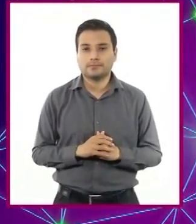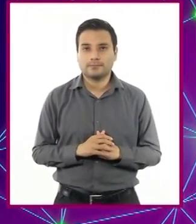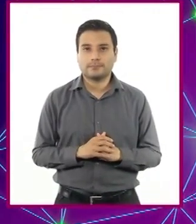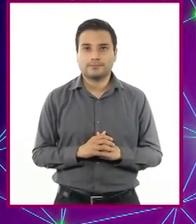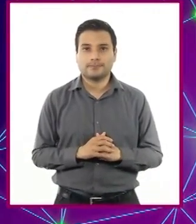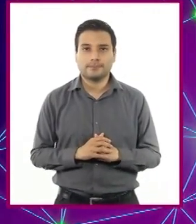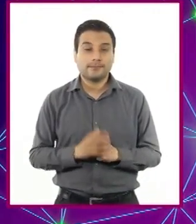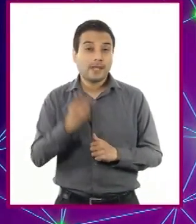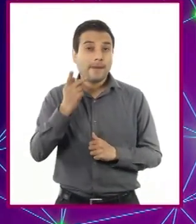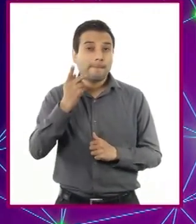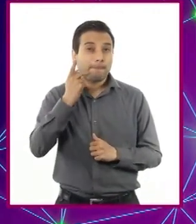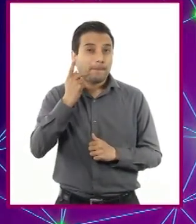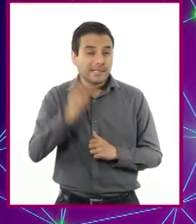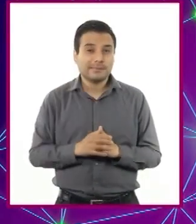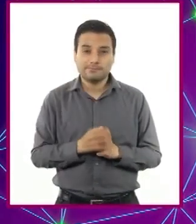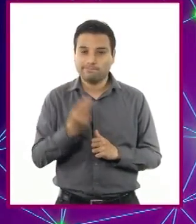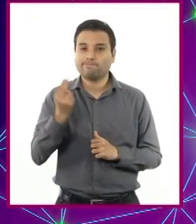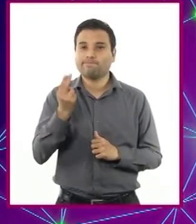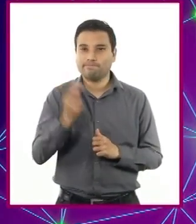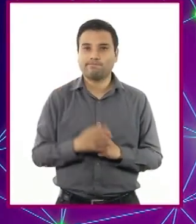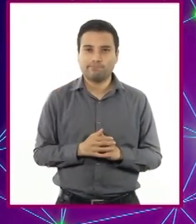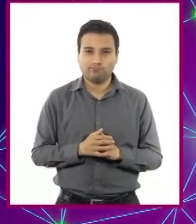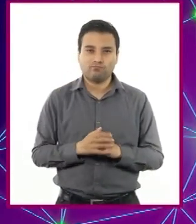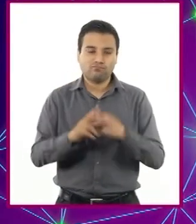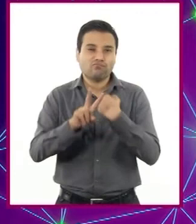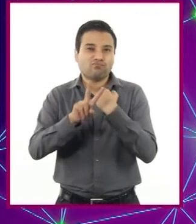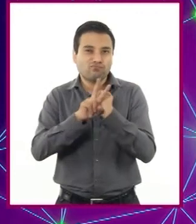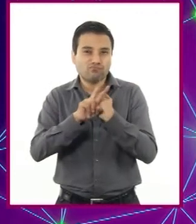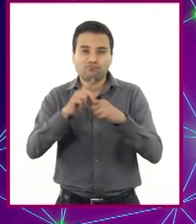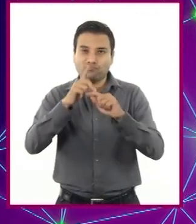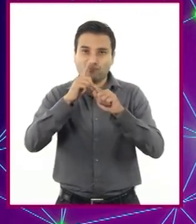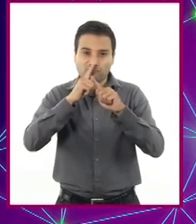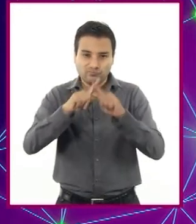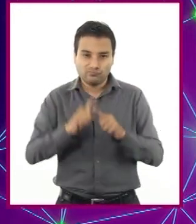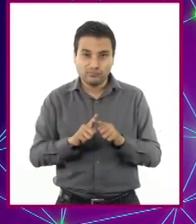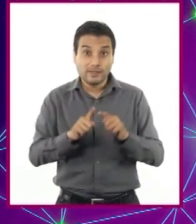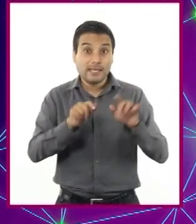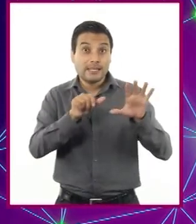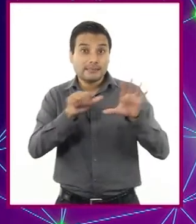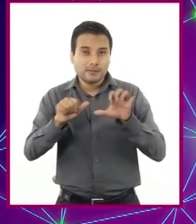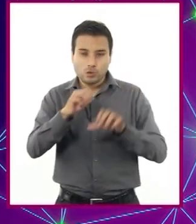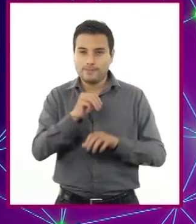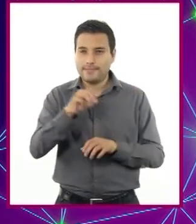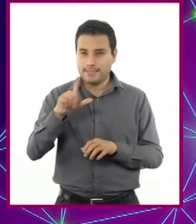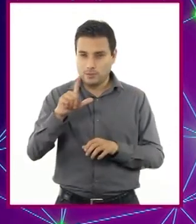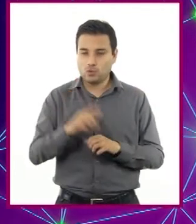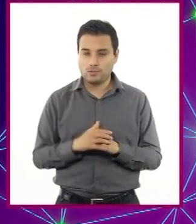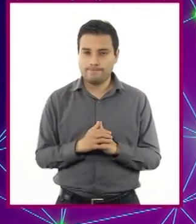Patricio necesita recipientes de distintos tamaños, que tengan 600 mililitros de capacidad.